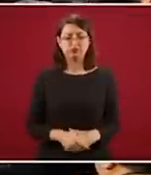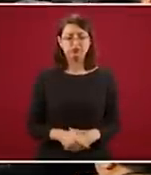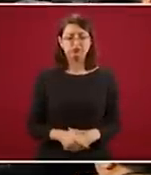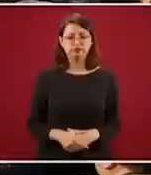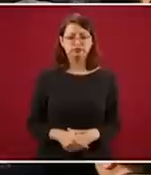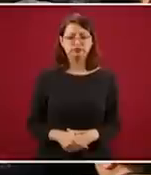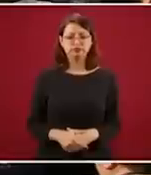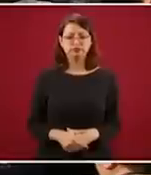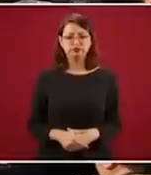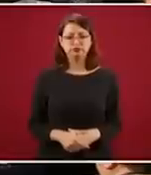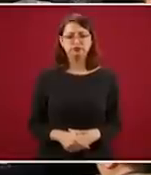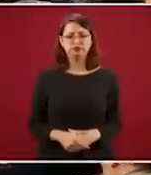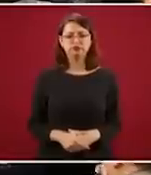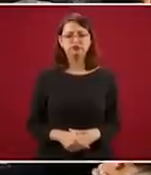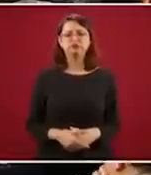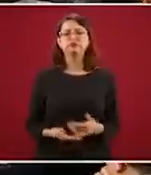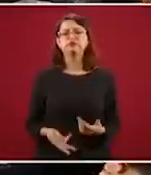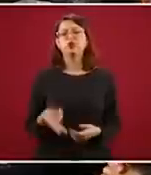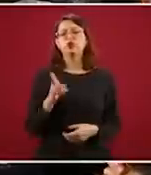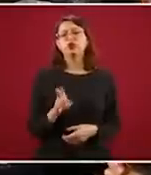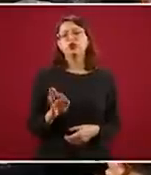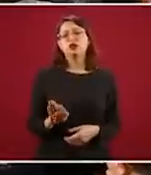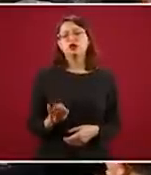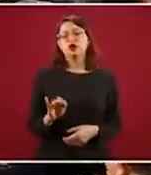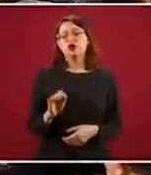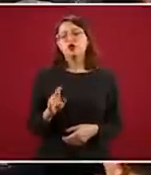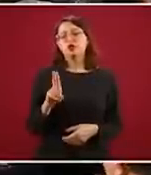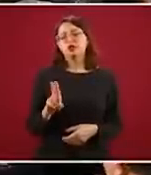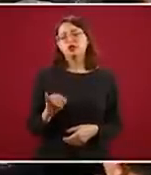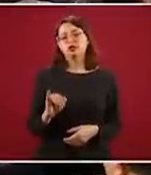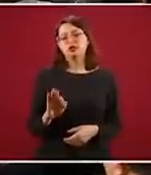En cuanto a la Unidad de Inteligencia Financiera,